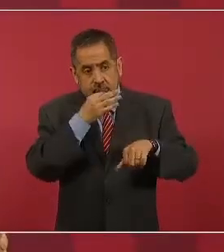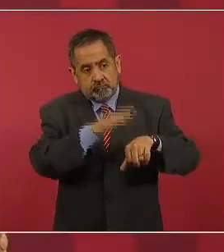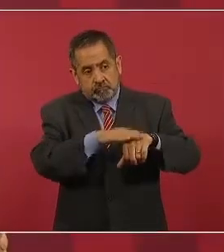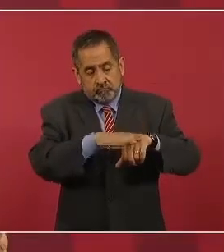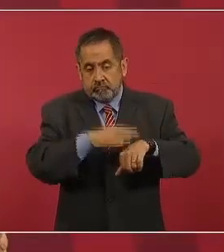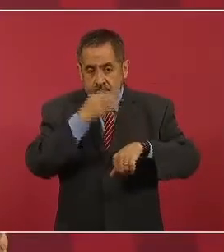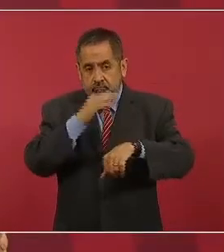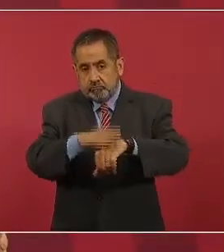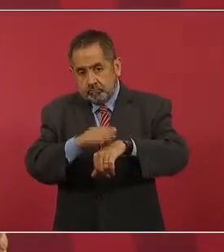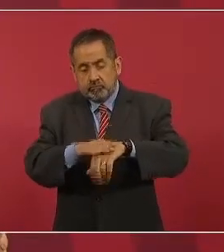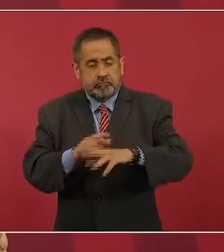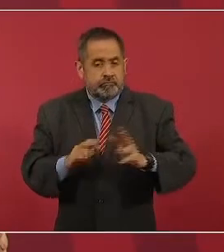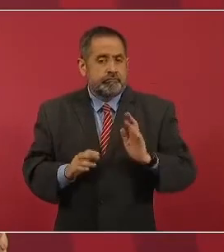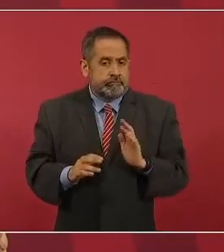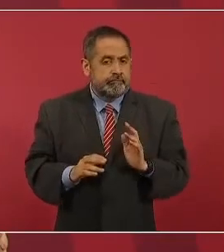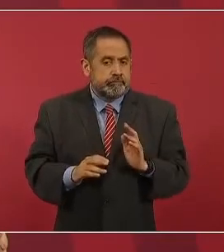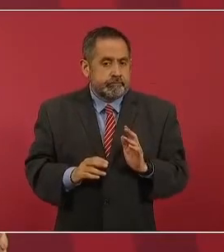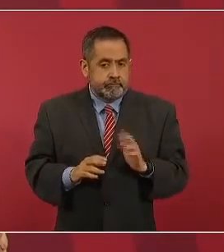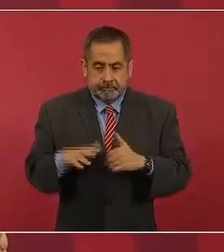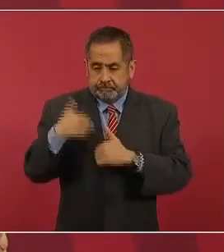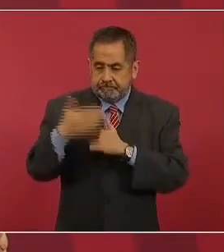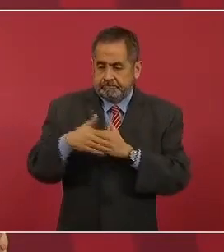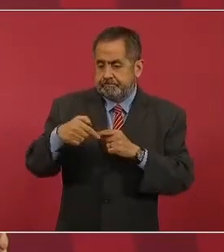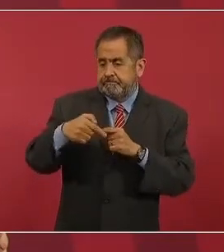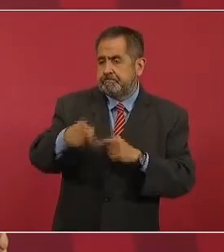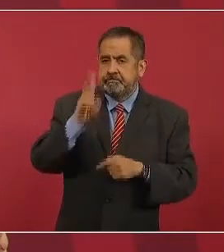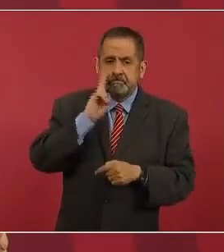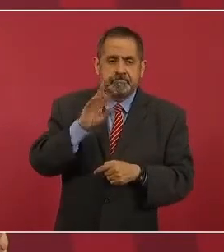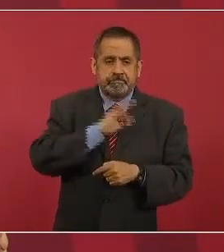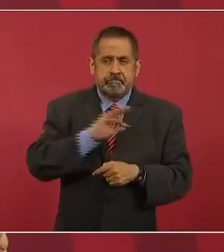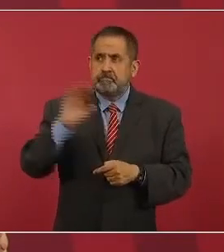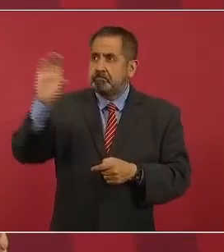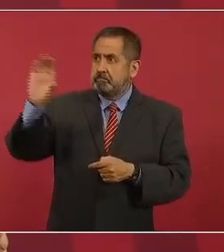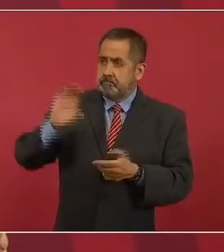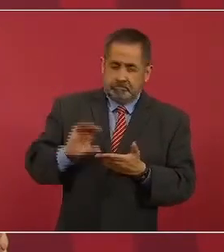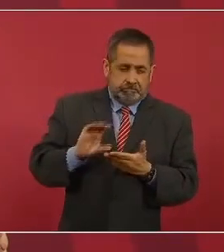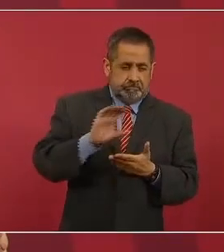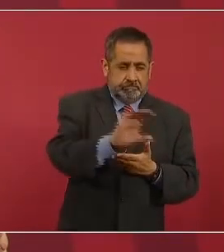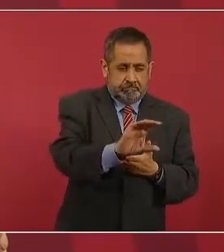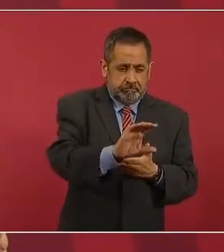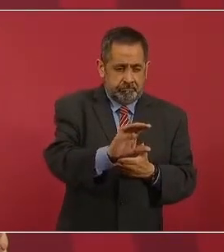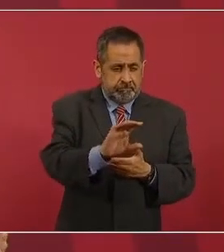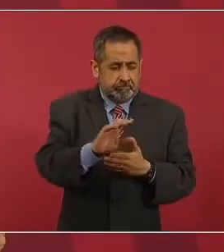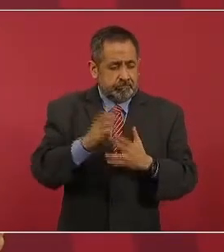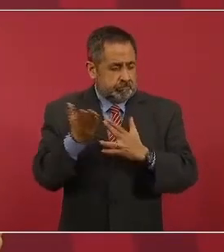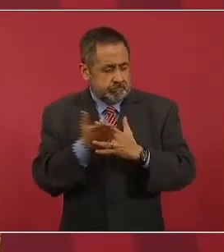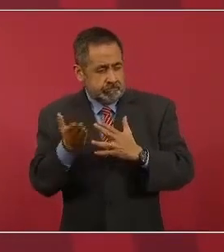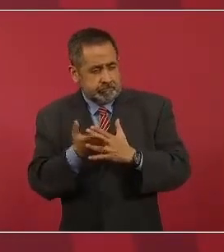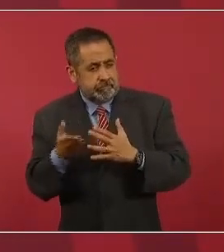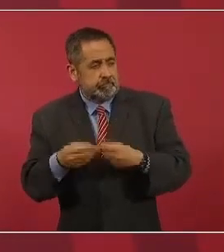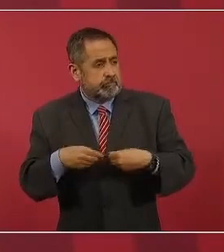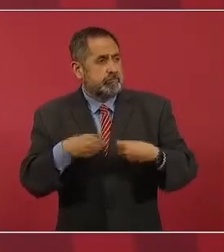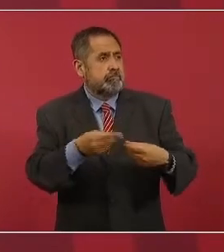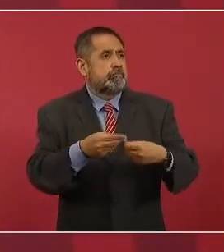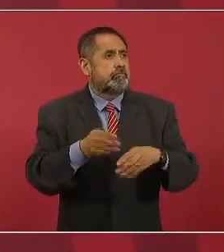informó que aproximadamente van a tener incrementos en participaciones